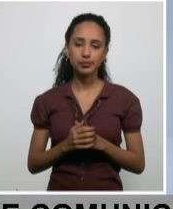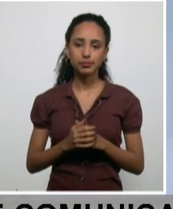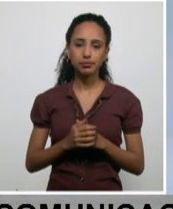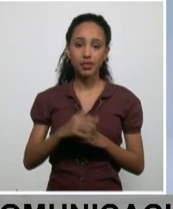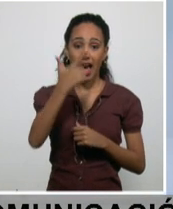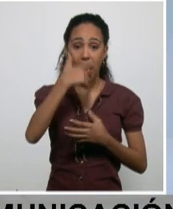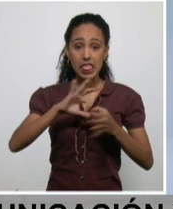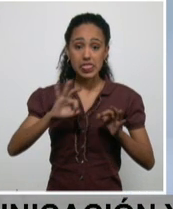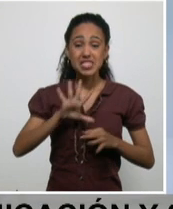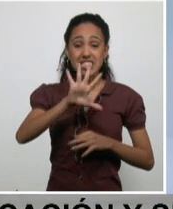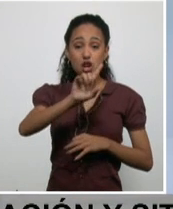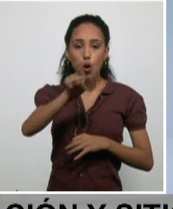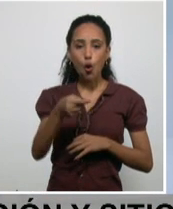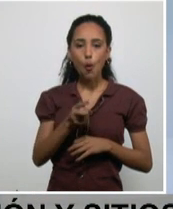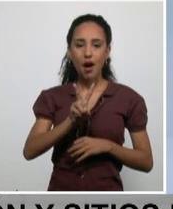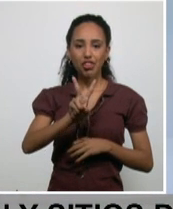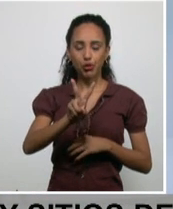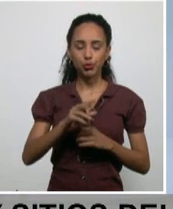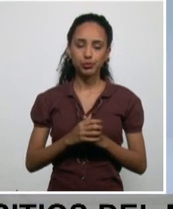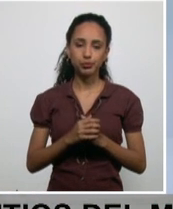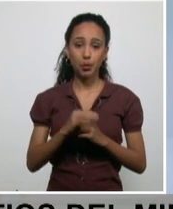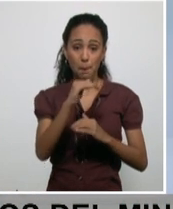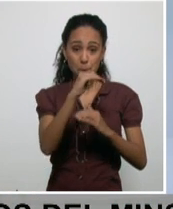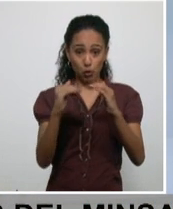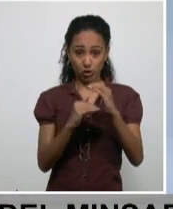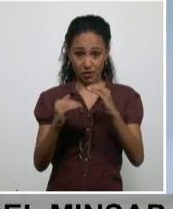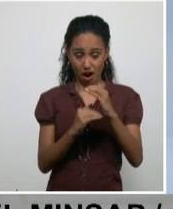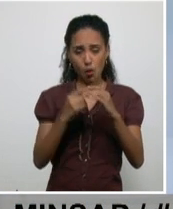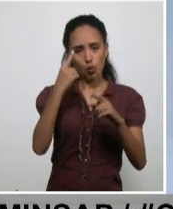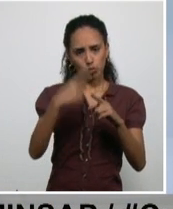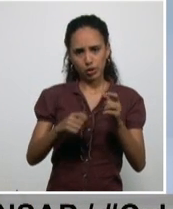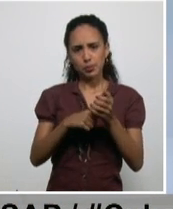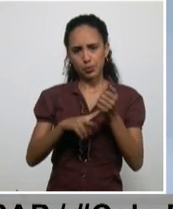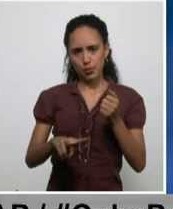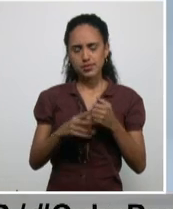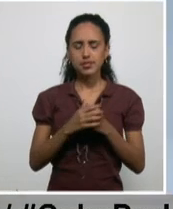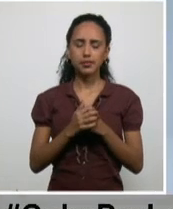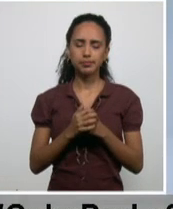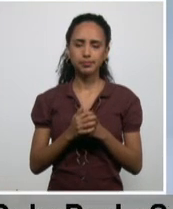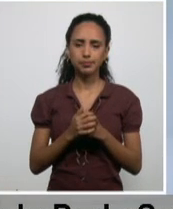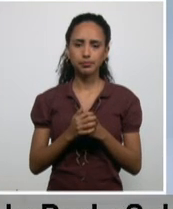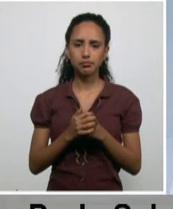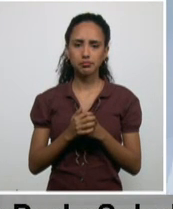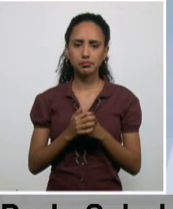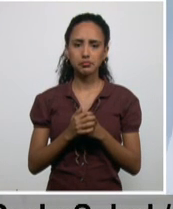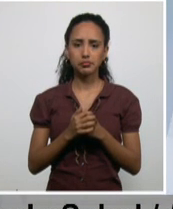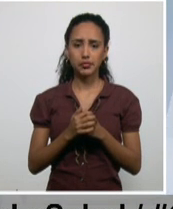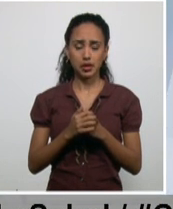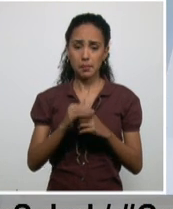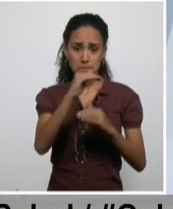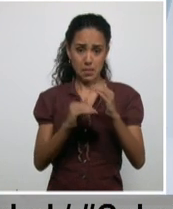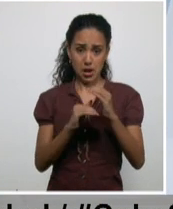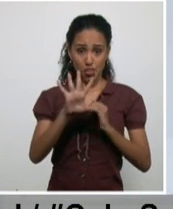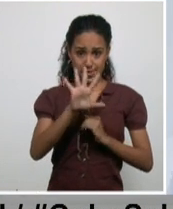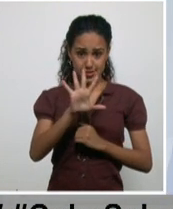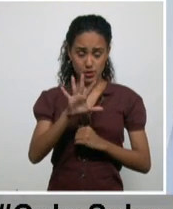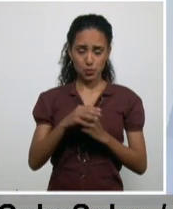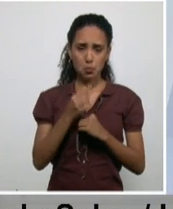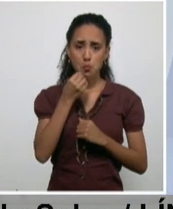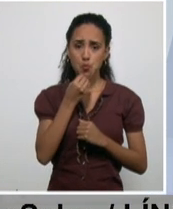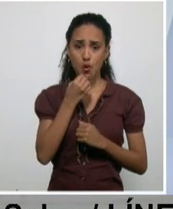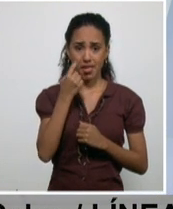Artemisa 5,2. Por debajo, el resto de las provincias pues tienen tasas inferiores a 5, como se puede ver